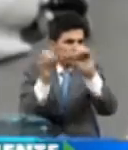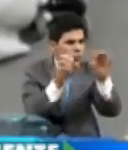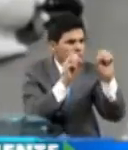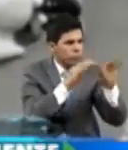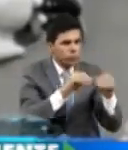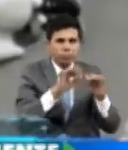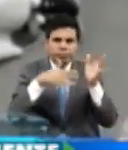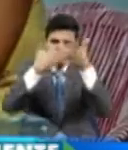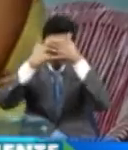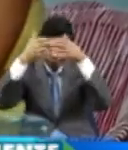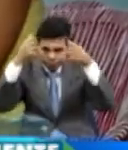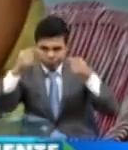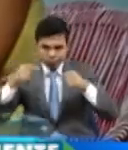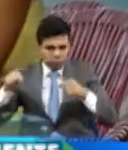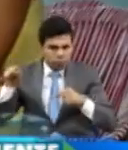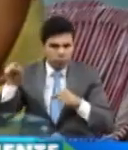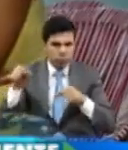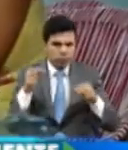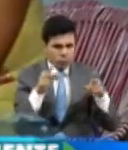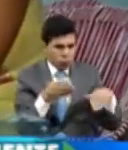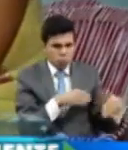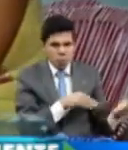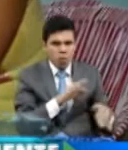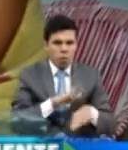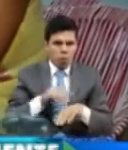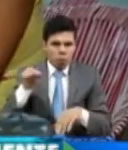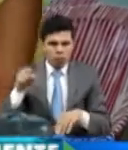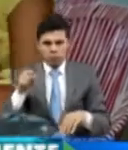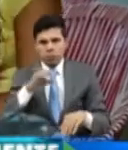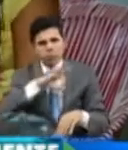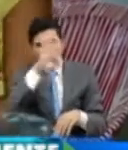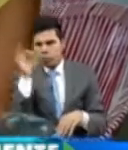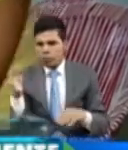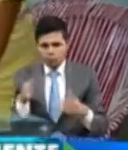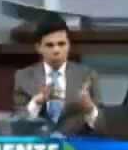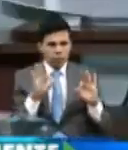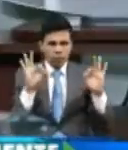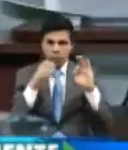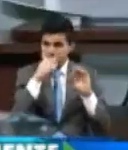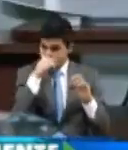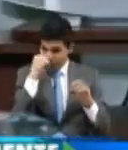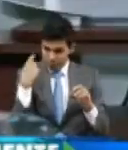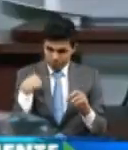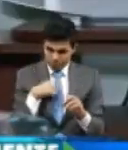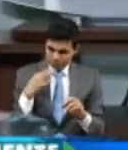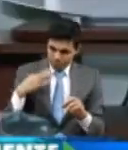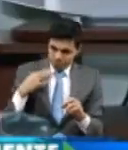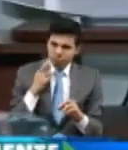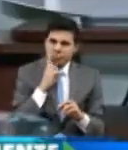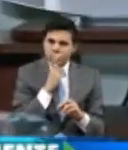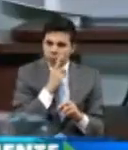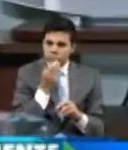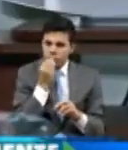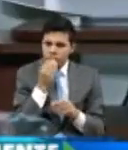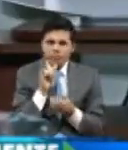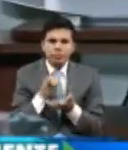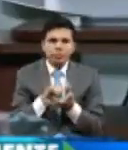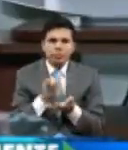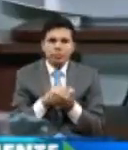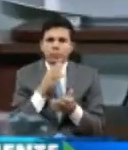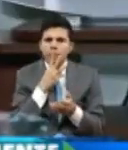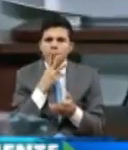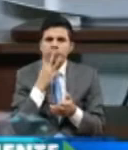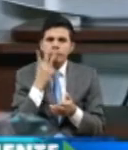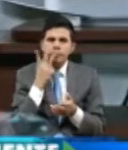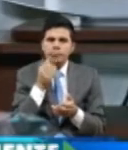llevado a prisión señalado de un homicidio en el que nunca participó. Desayunábamos, almorzábamos y comíamos ahí, no más nada, no tenía